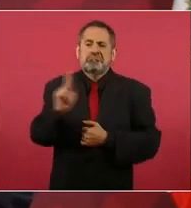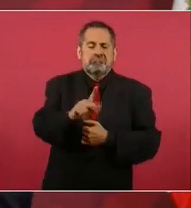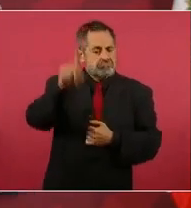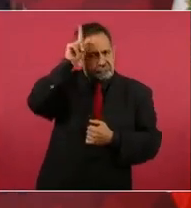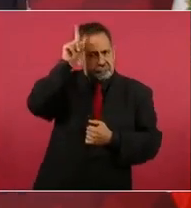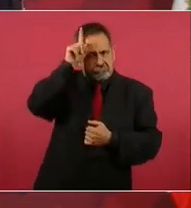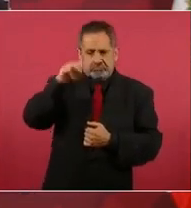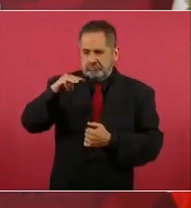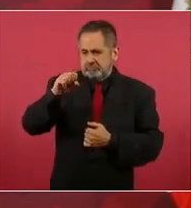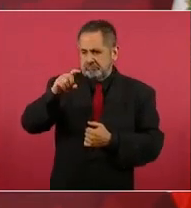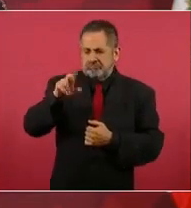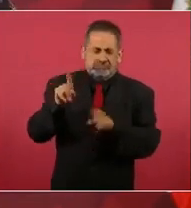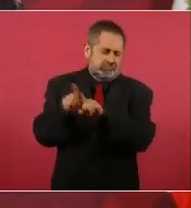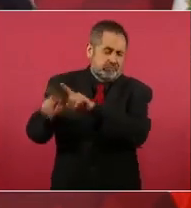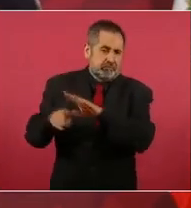Hijo,